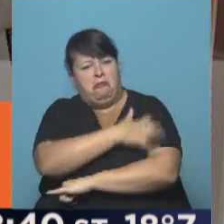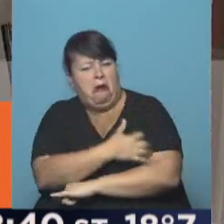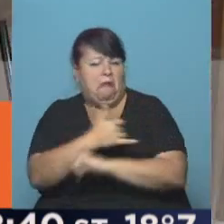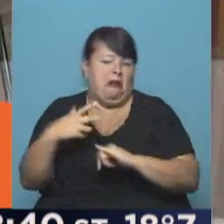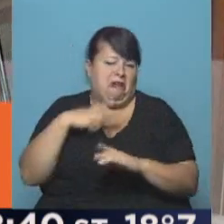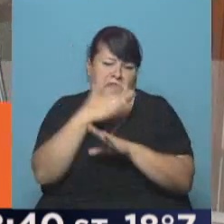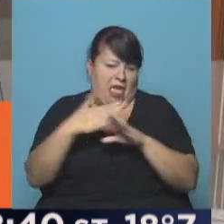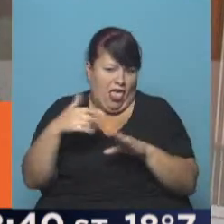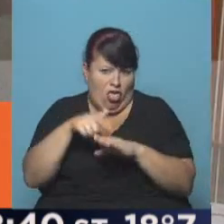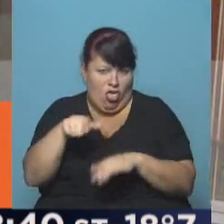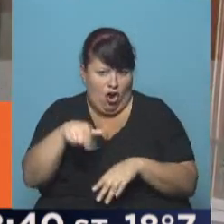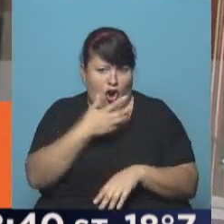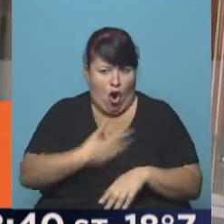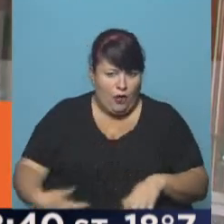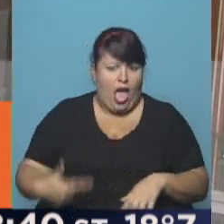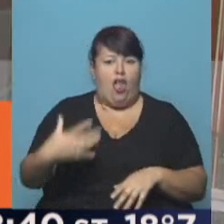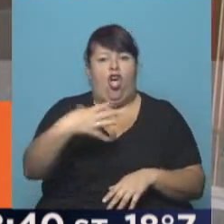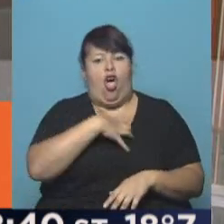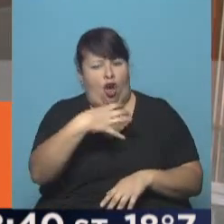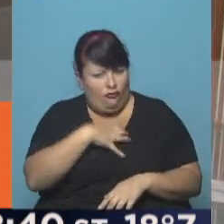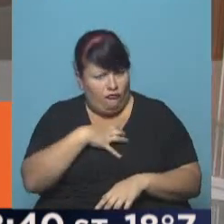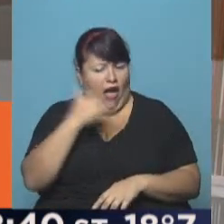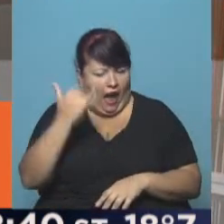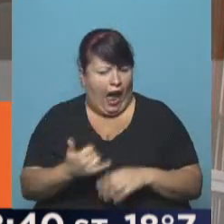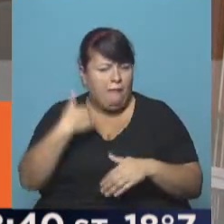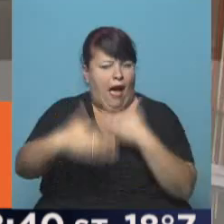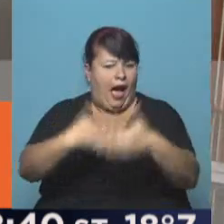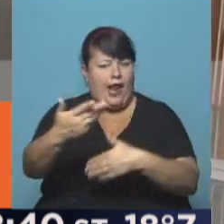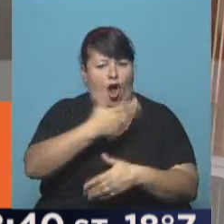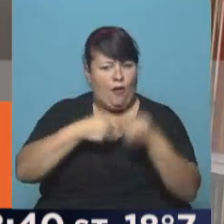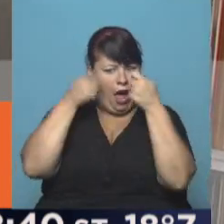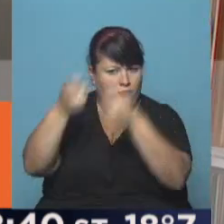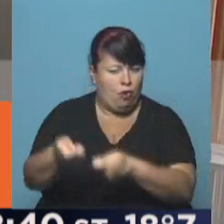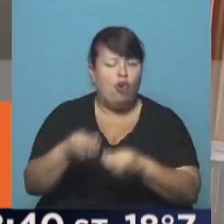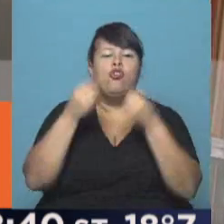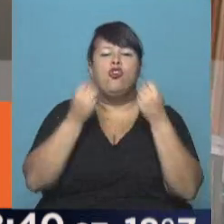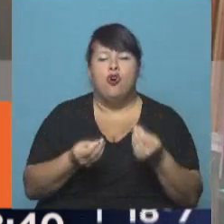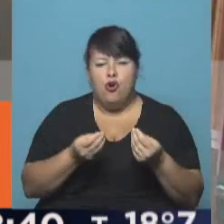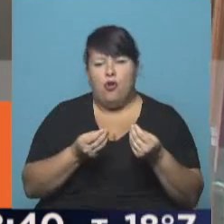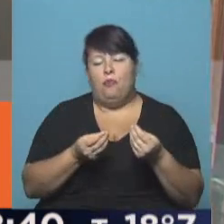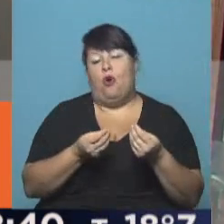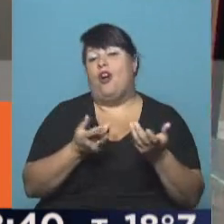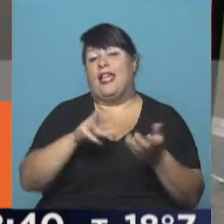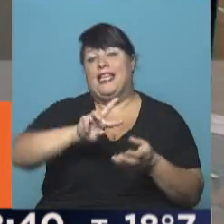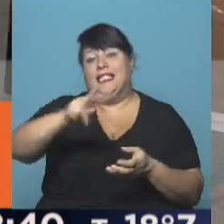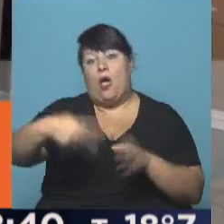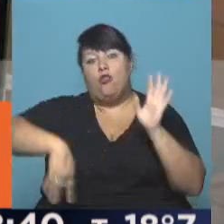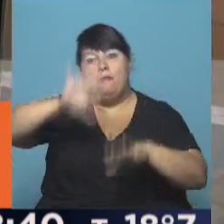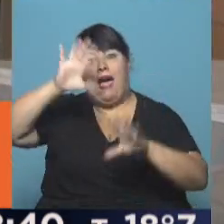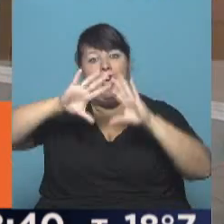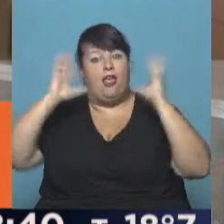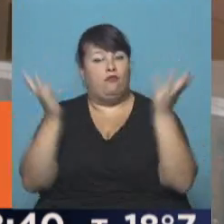en este gobierno la confianza que hay con el rumbo del gobierno porque al ser el segundo más grande del